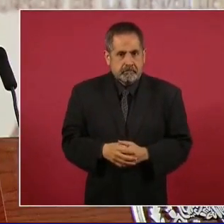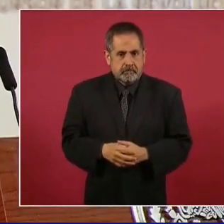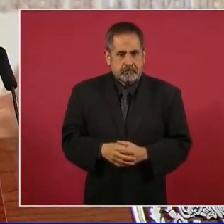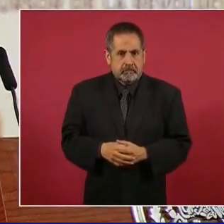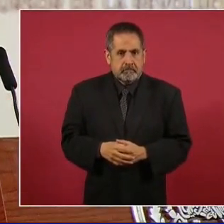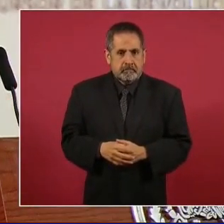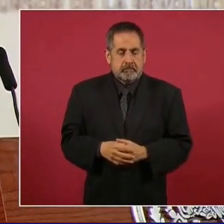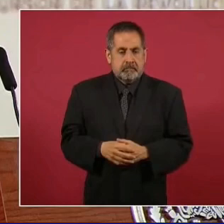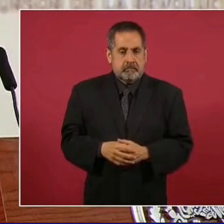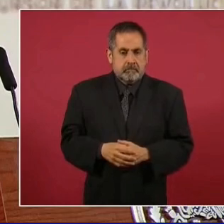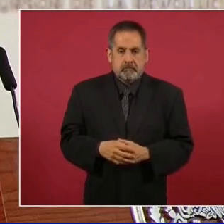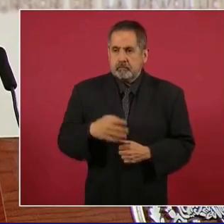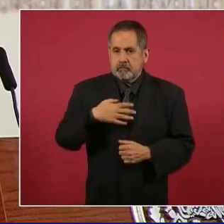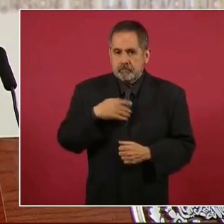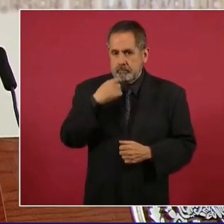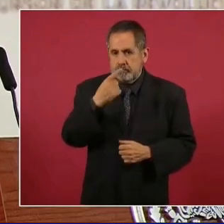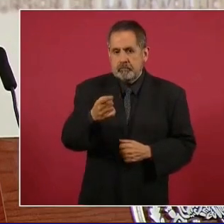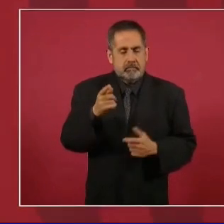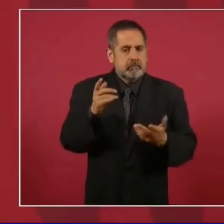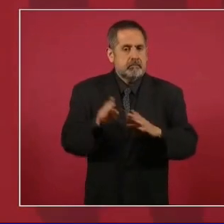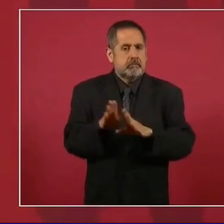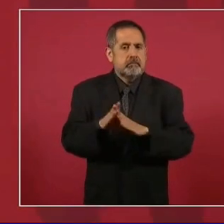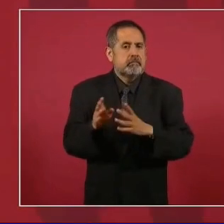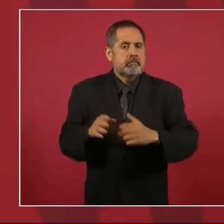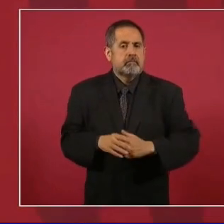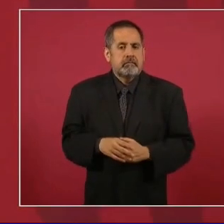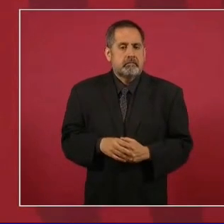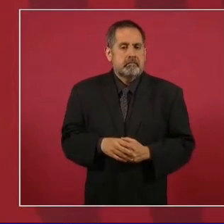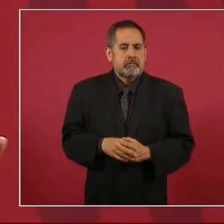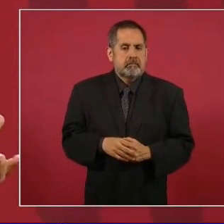Yo les decía que si